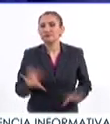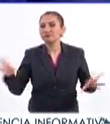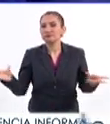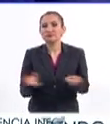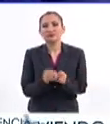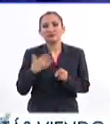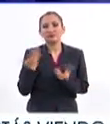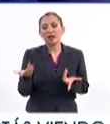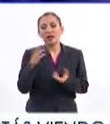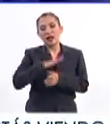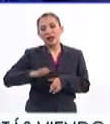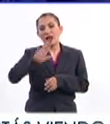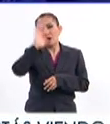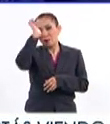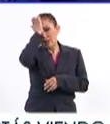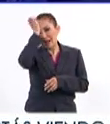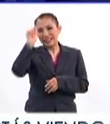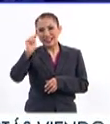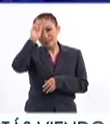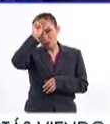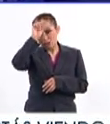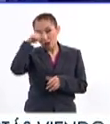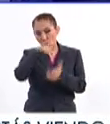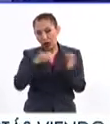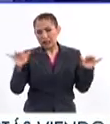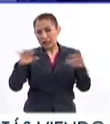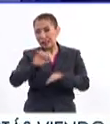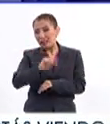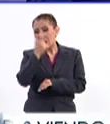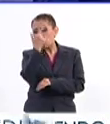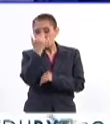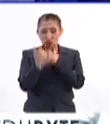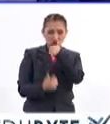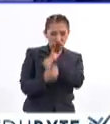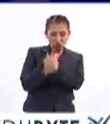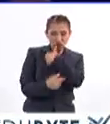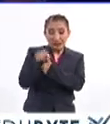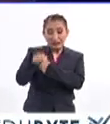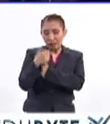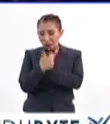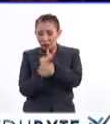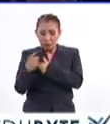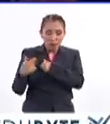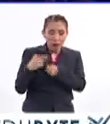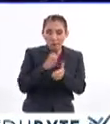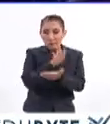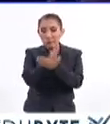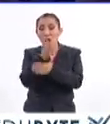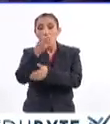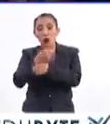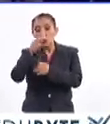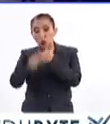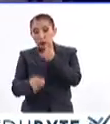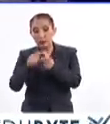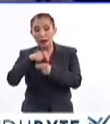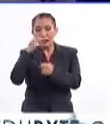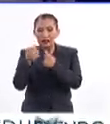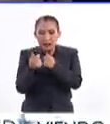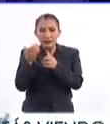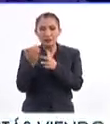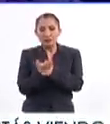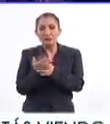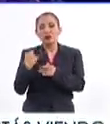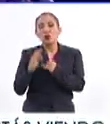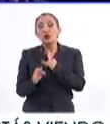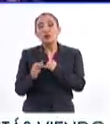total, la Arena Borregos del Tecnológico de Monterrey fue sede de 72 partidos, en los cuales se disputaron los pases a los cuartos de final, semifinales